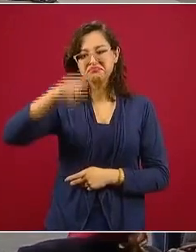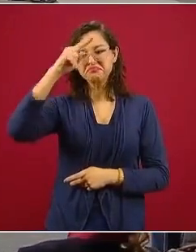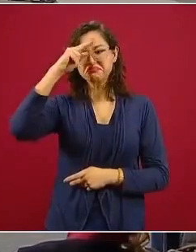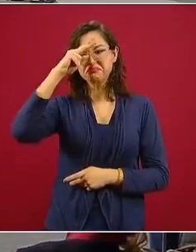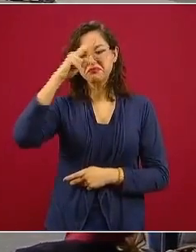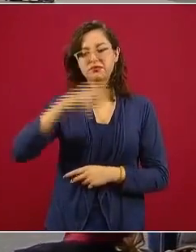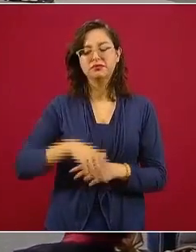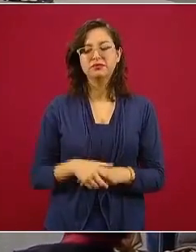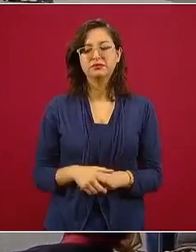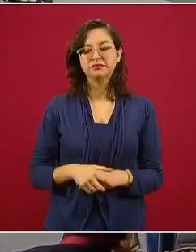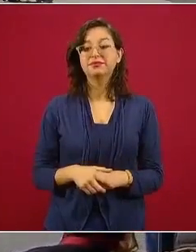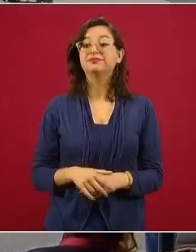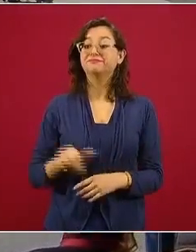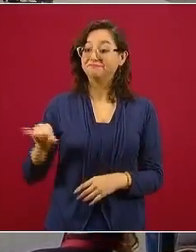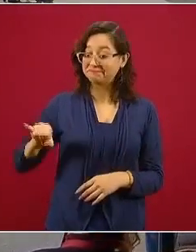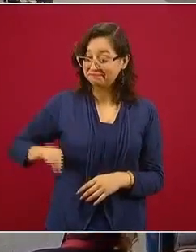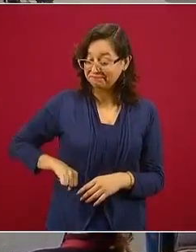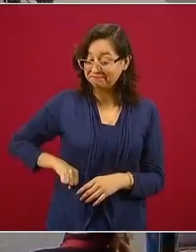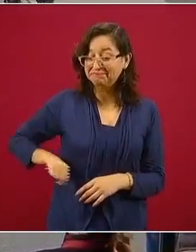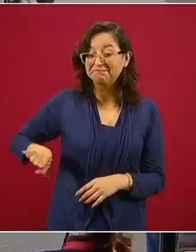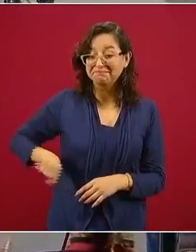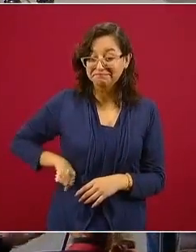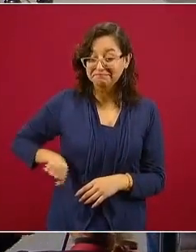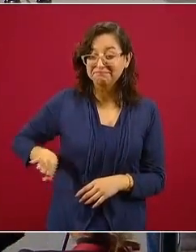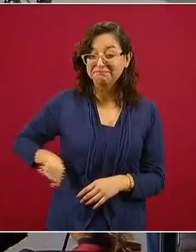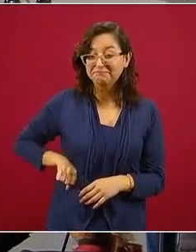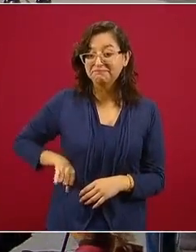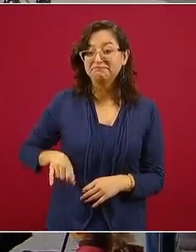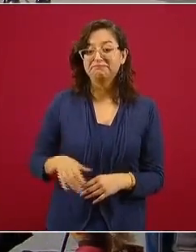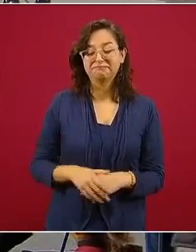A ver, porque es interesante.